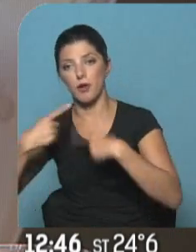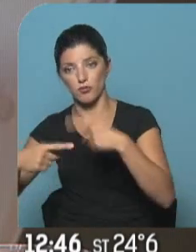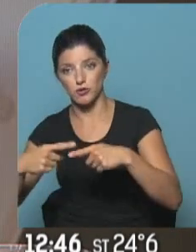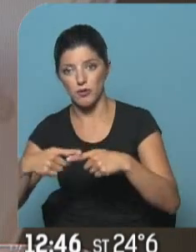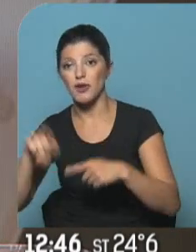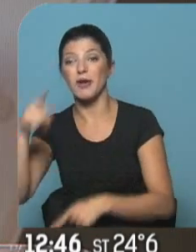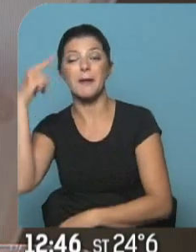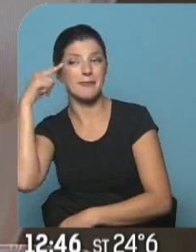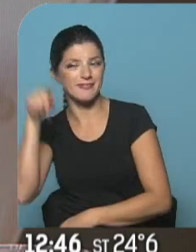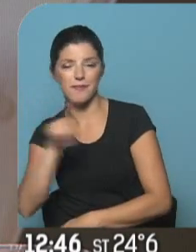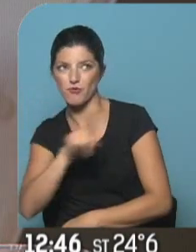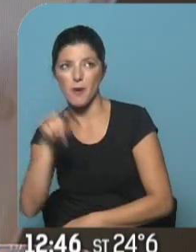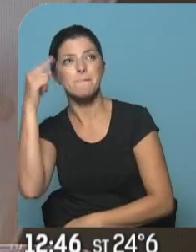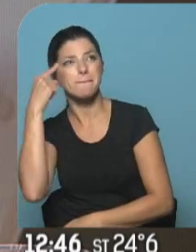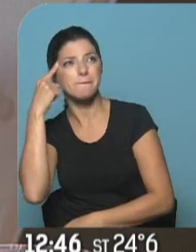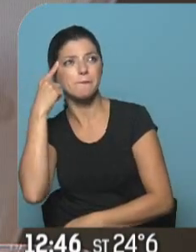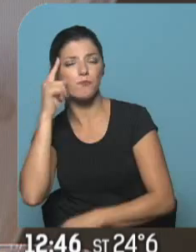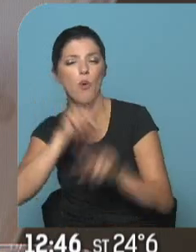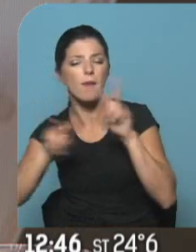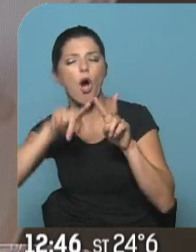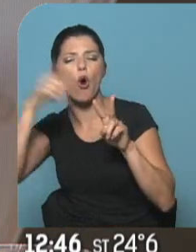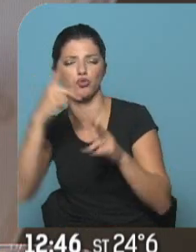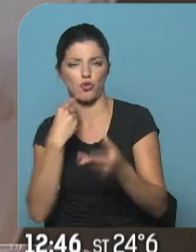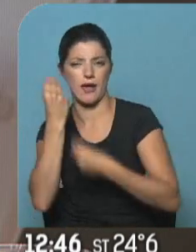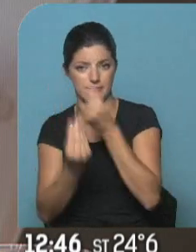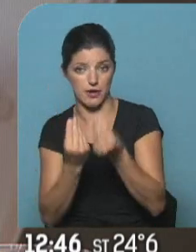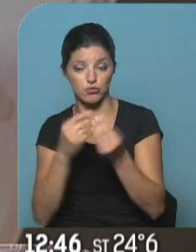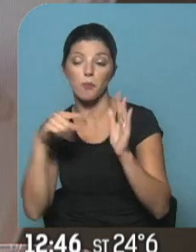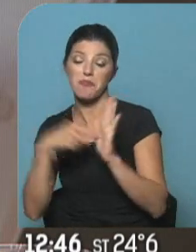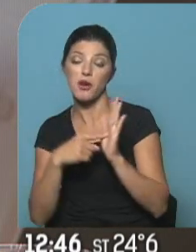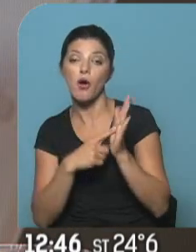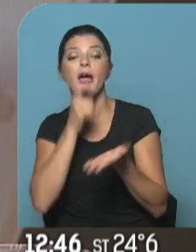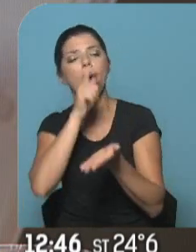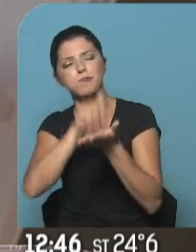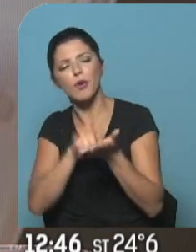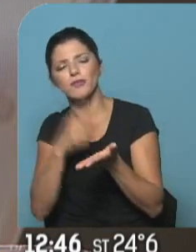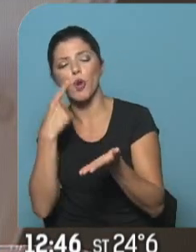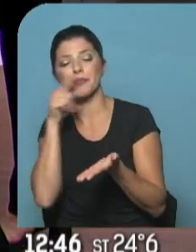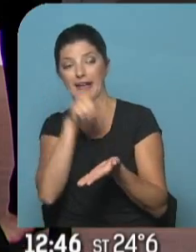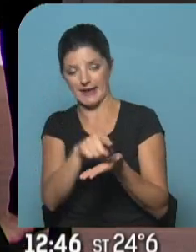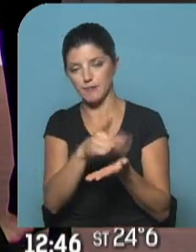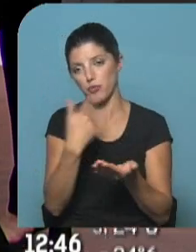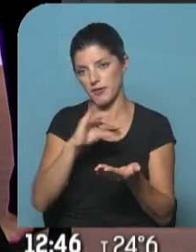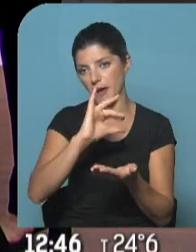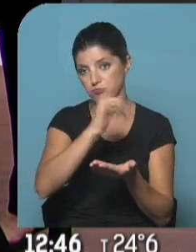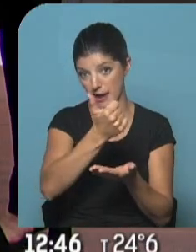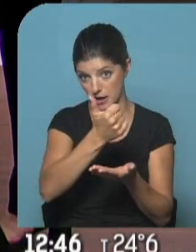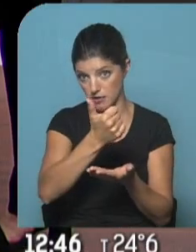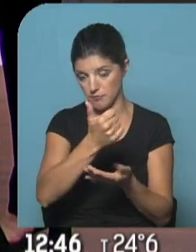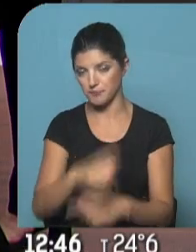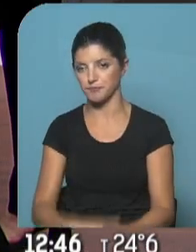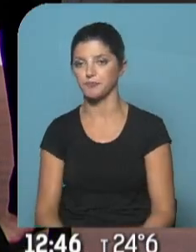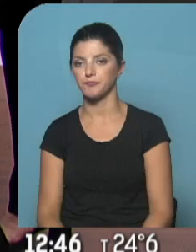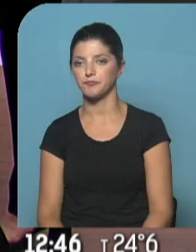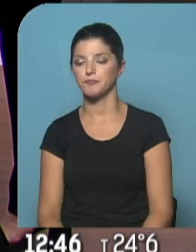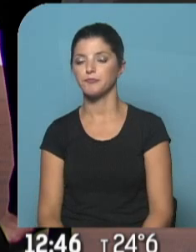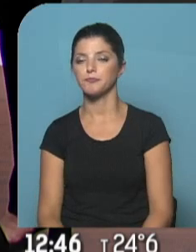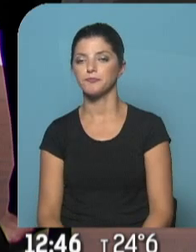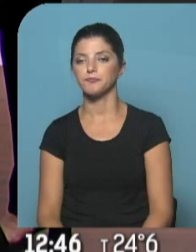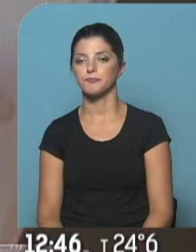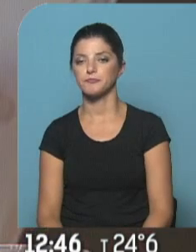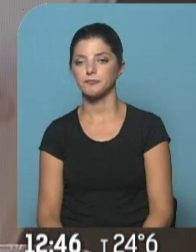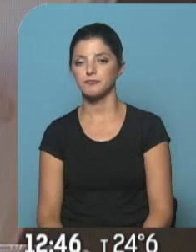visión de Correa, solamente que las encuestas le daban mejor a él que a otros miembros de Alianza País. Pero este frente